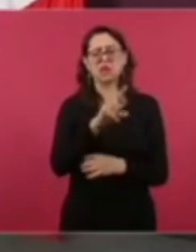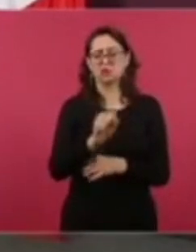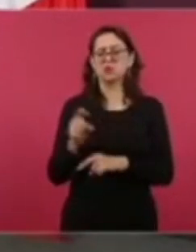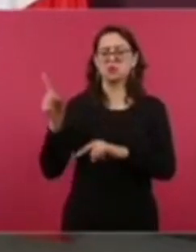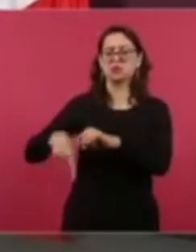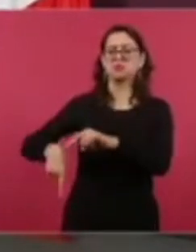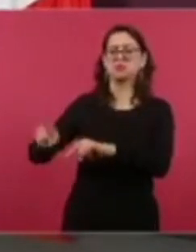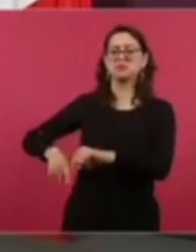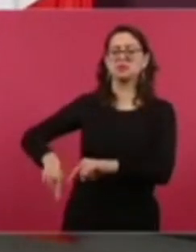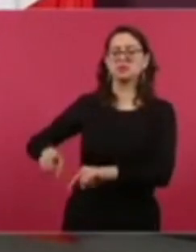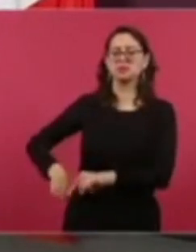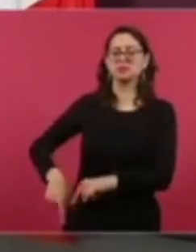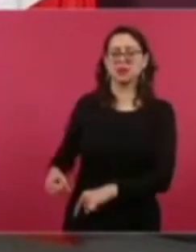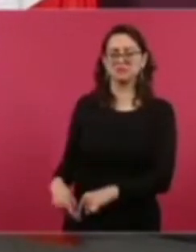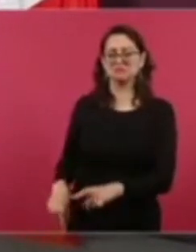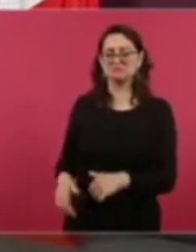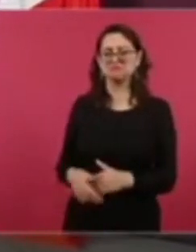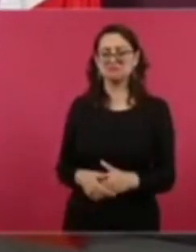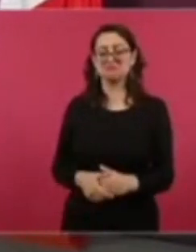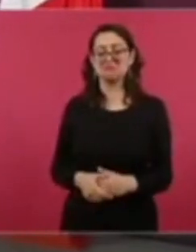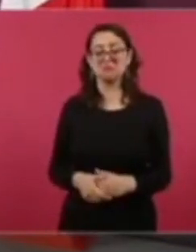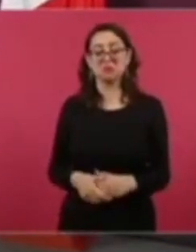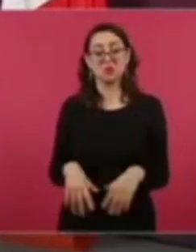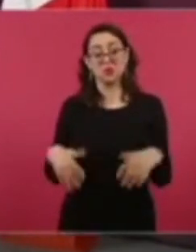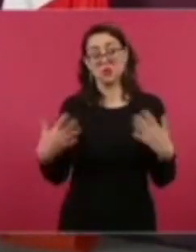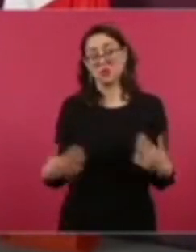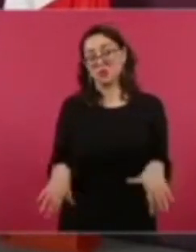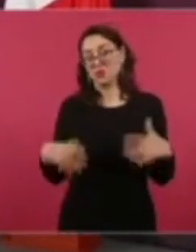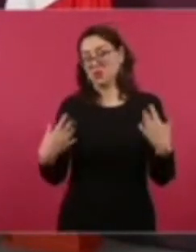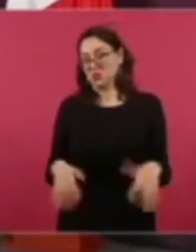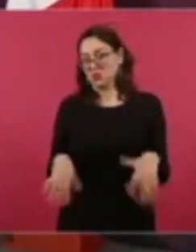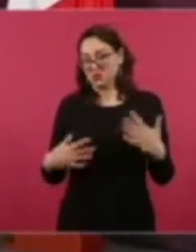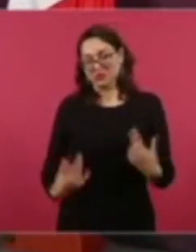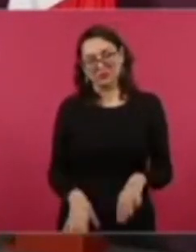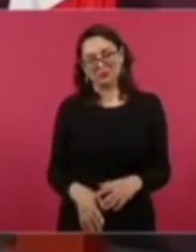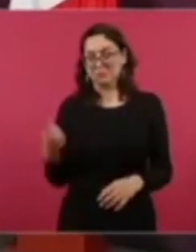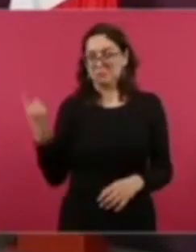Muchísimos. No, si es como la Santa Inquisición.